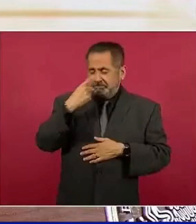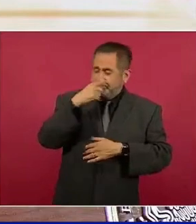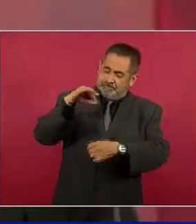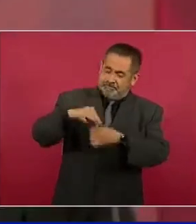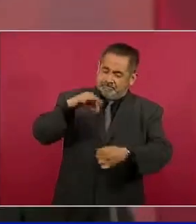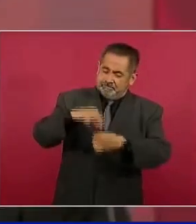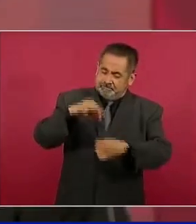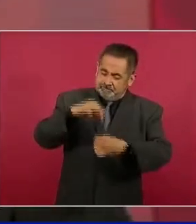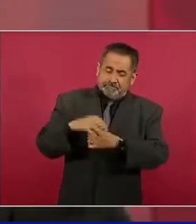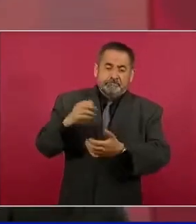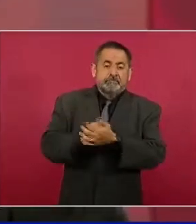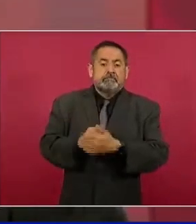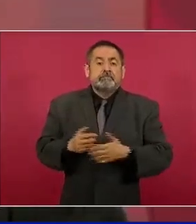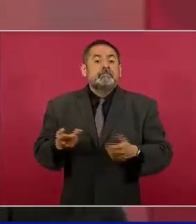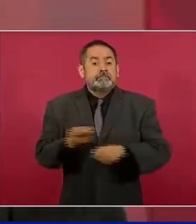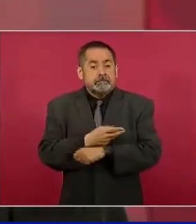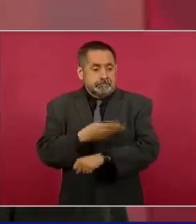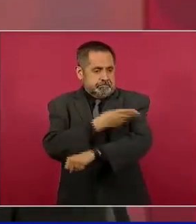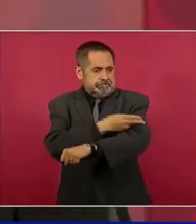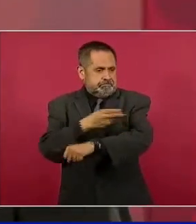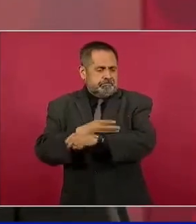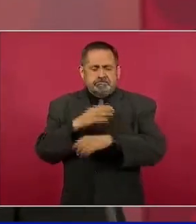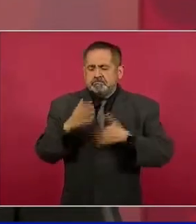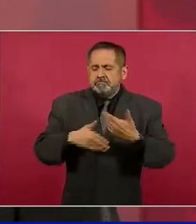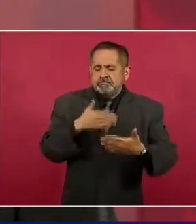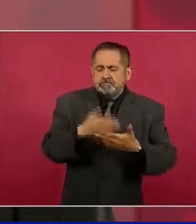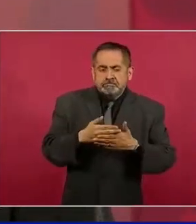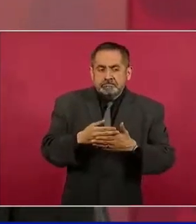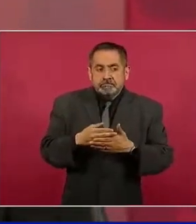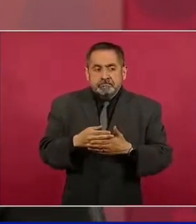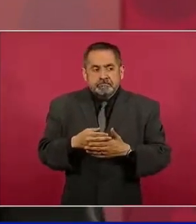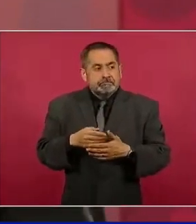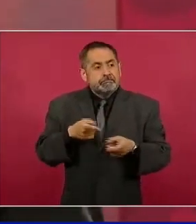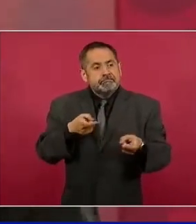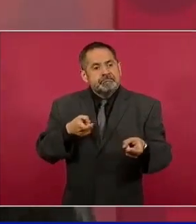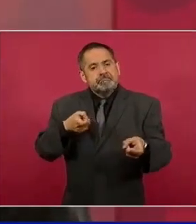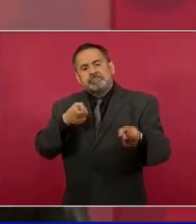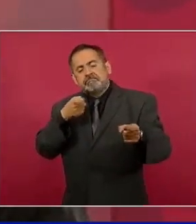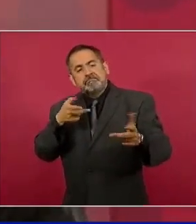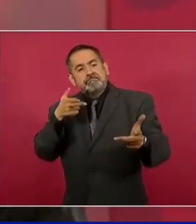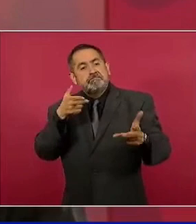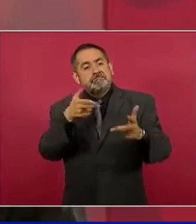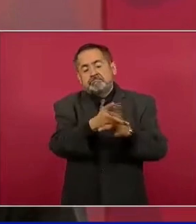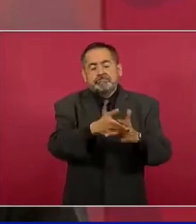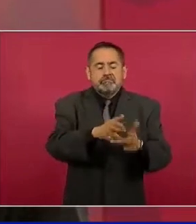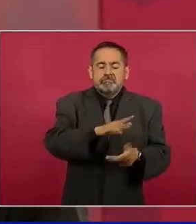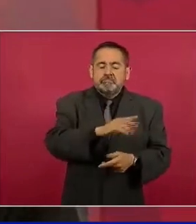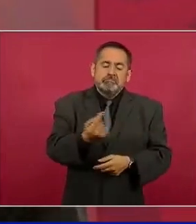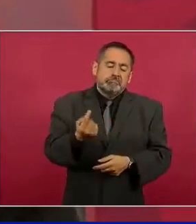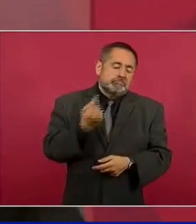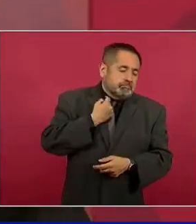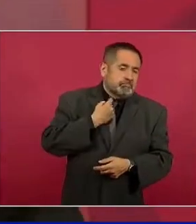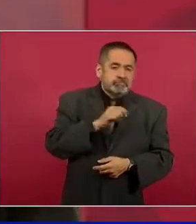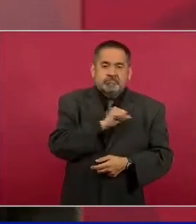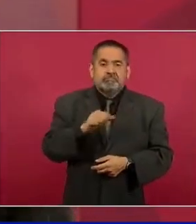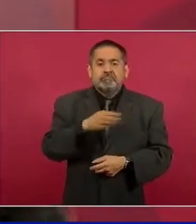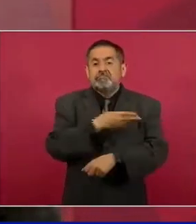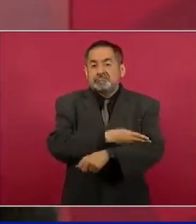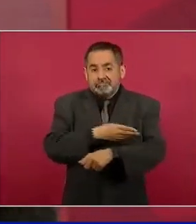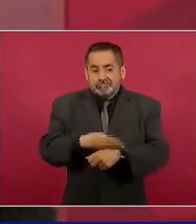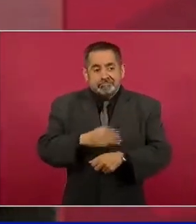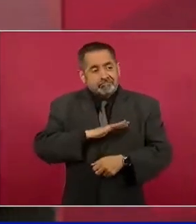Asesinan a Madero, por eso es el apóstol de la democracia, y